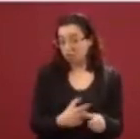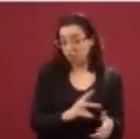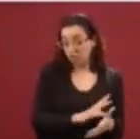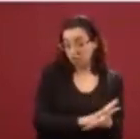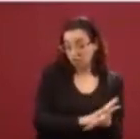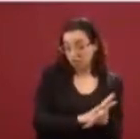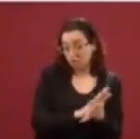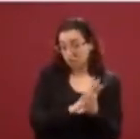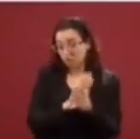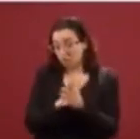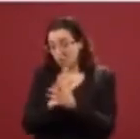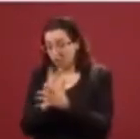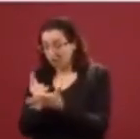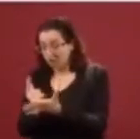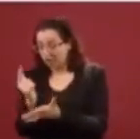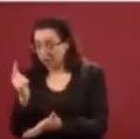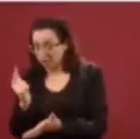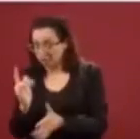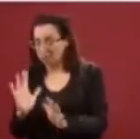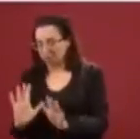el escudo protector